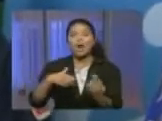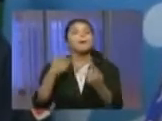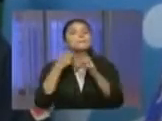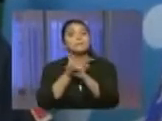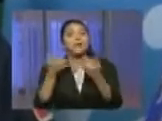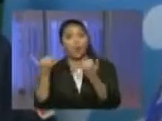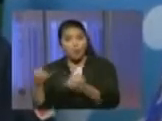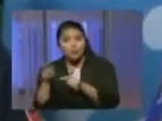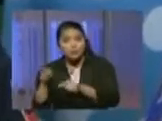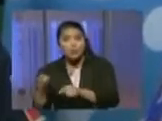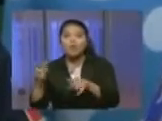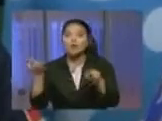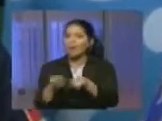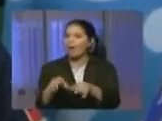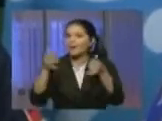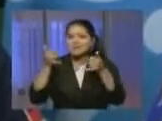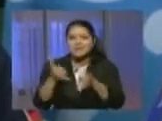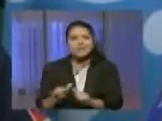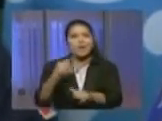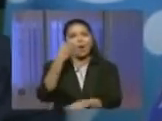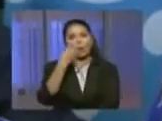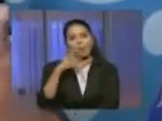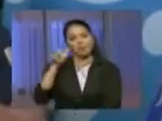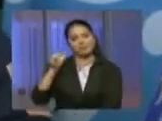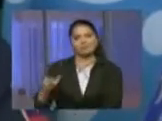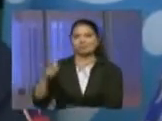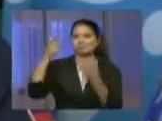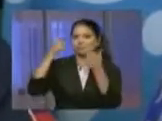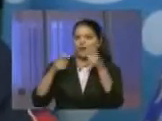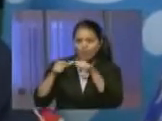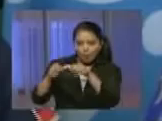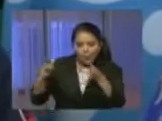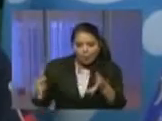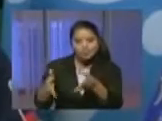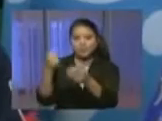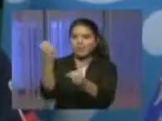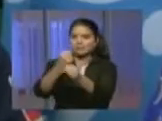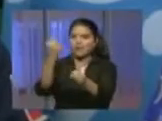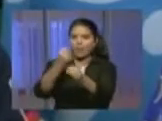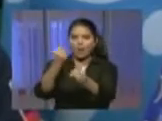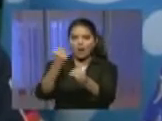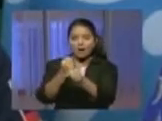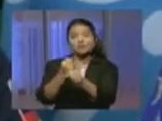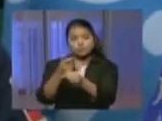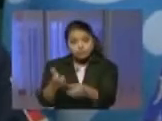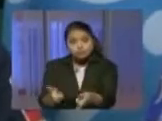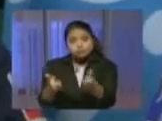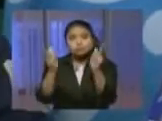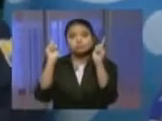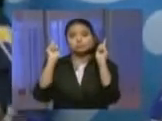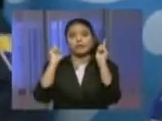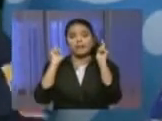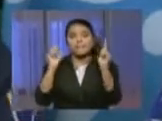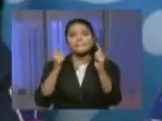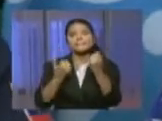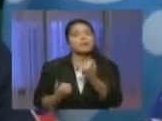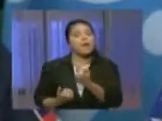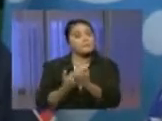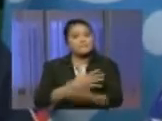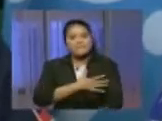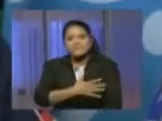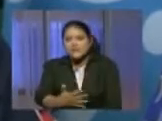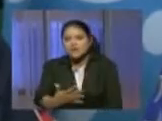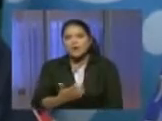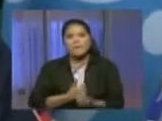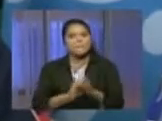usted como buen hijo del comandante supremo de la revolución dándole continuidad a su legado nos ha permitido presidente con el apoyo incondicional